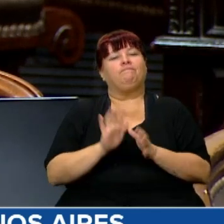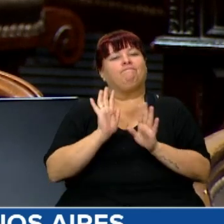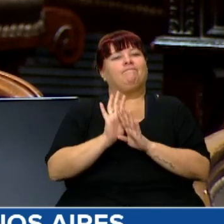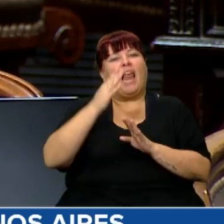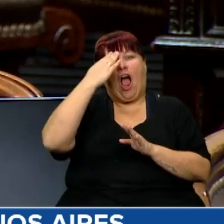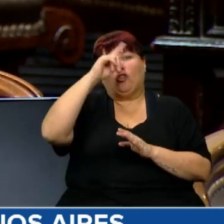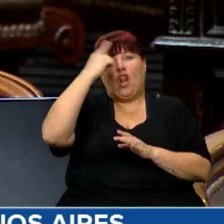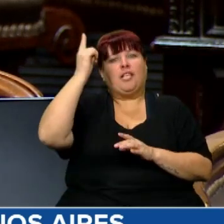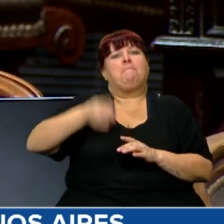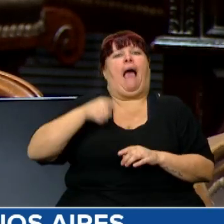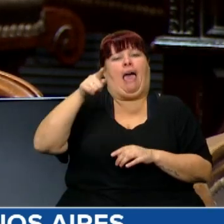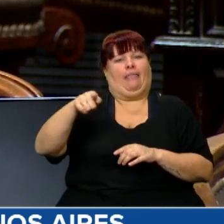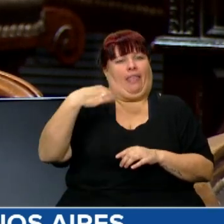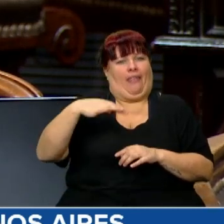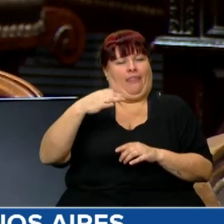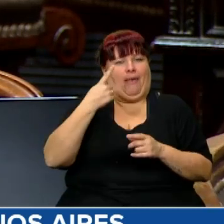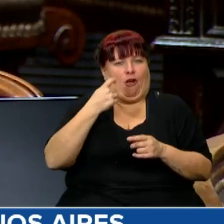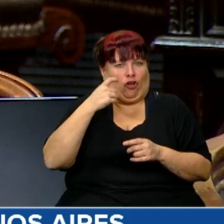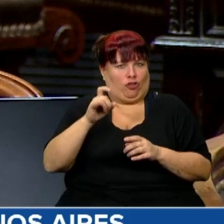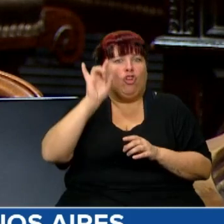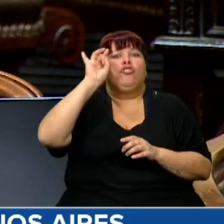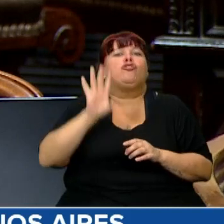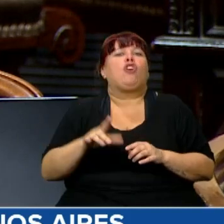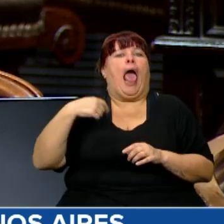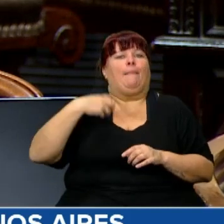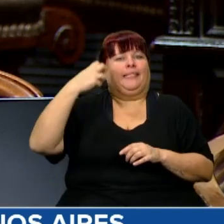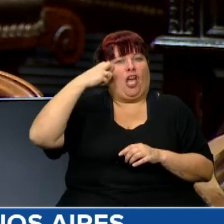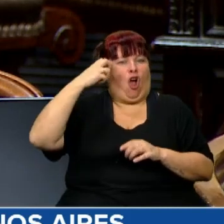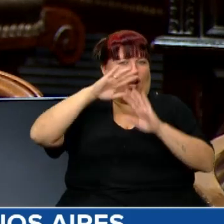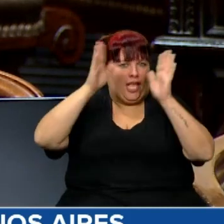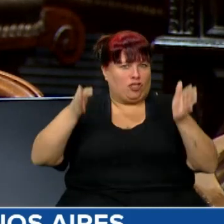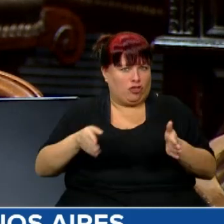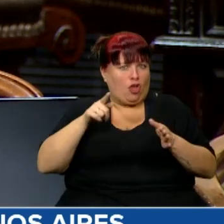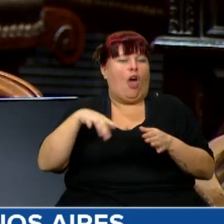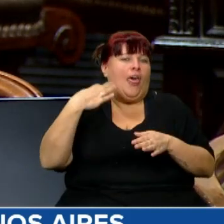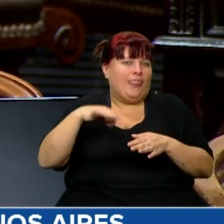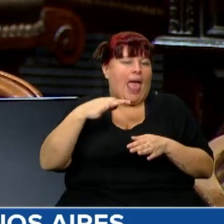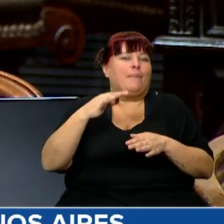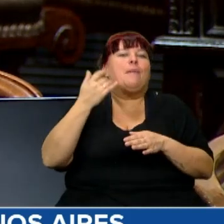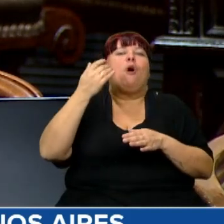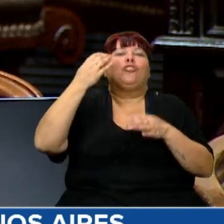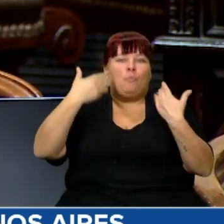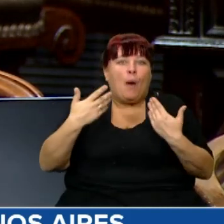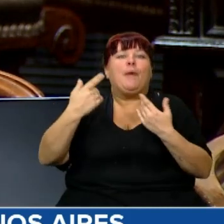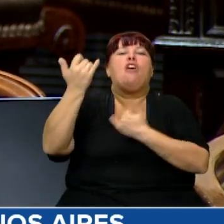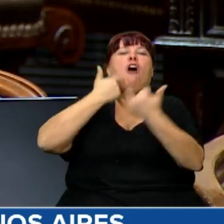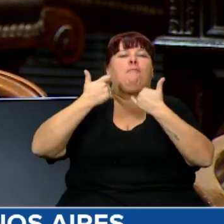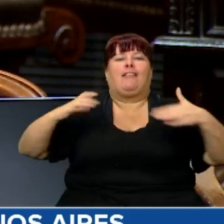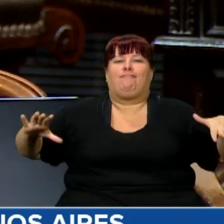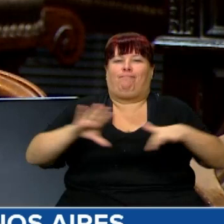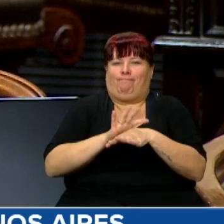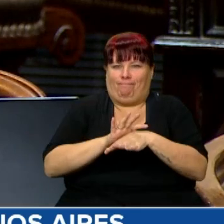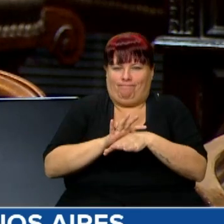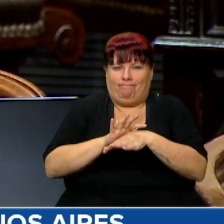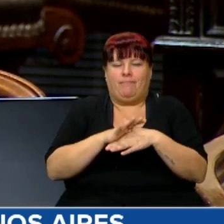asignación constitucional que solo nos pertenece a nosotros, al Poder Legislativo, lo hagamos con información acabada.